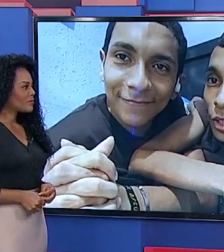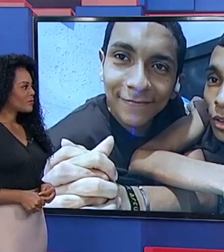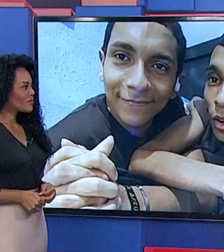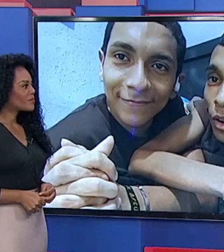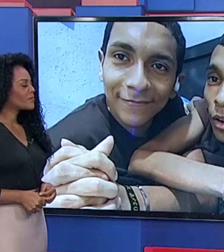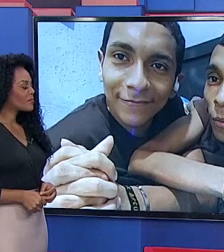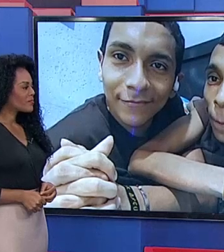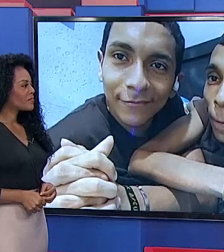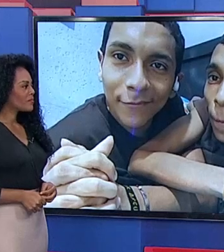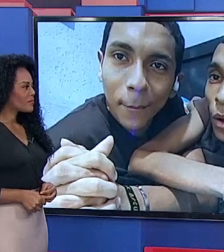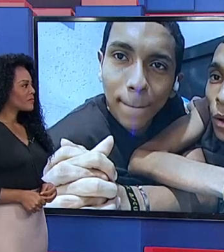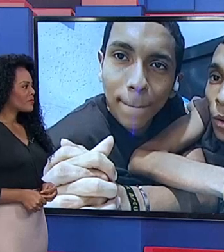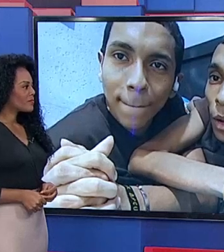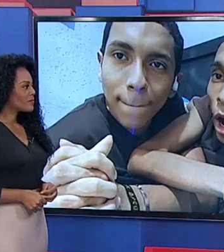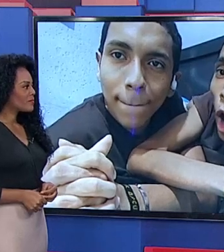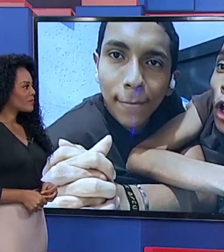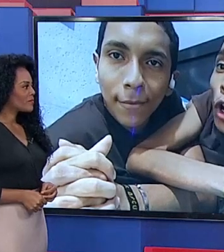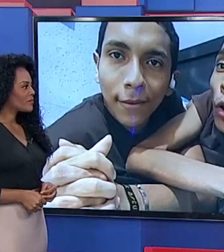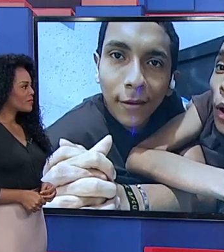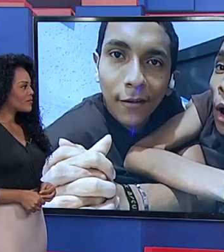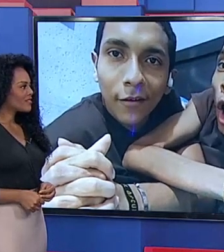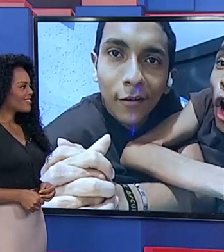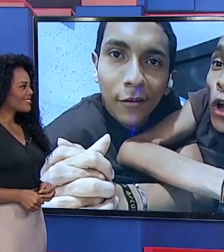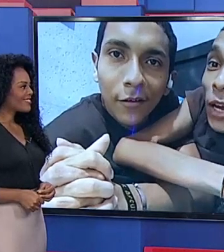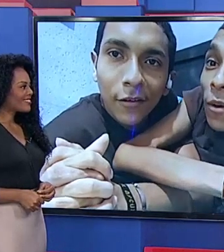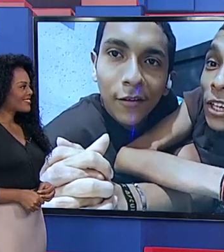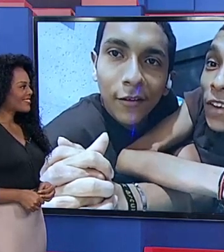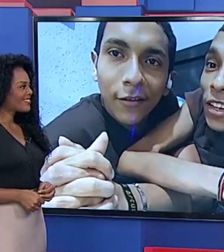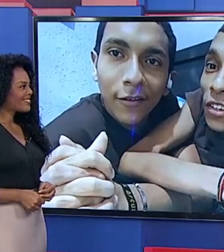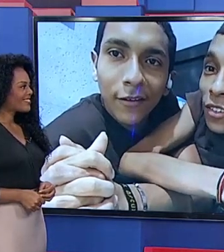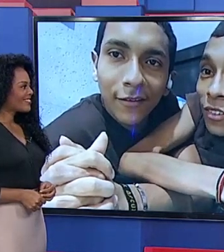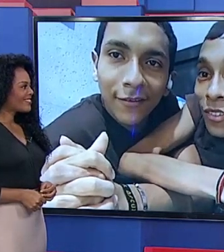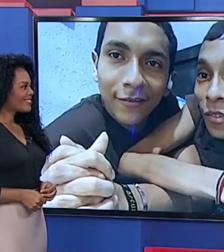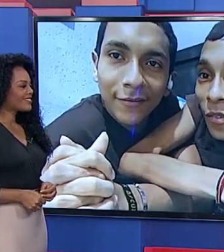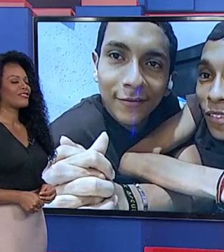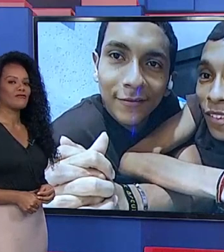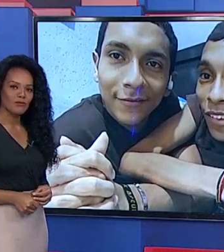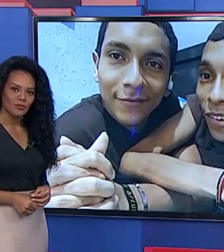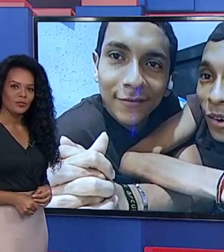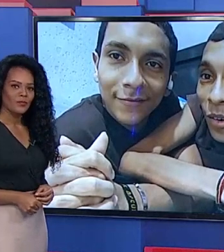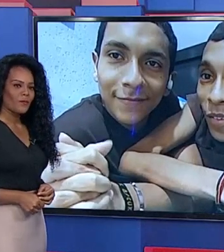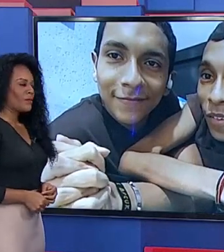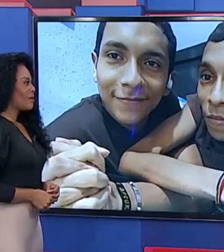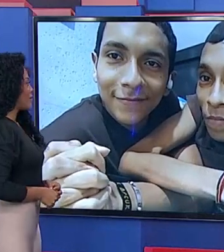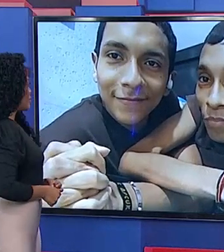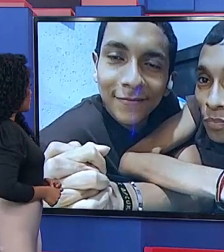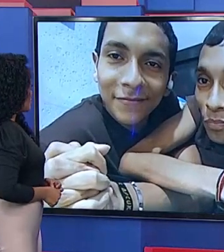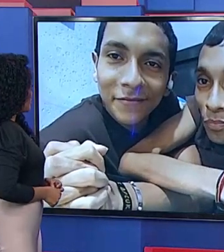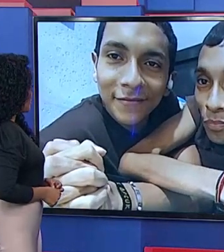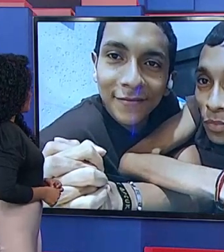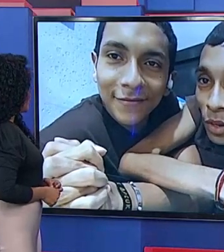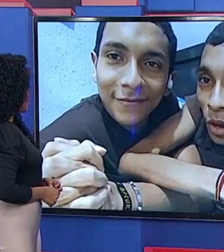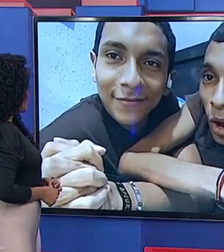decimos no vamos a poder, no somos optimistas. Ustedes inyectan al país eso que nos hace falta, el optimismo y la lucha constante. Así